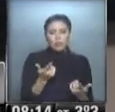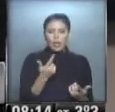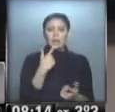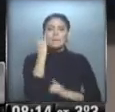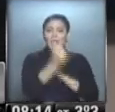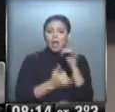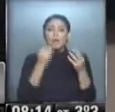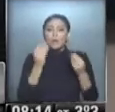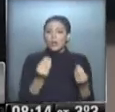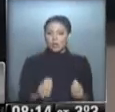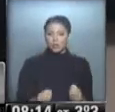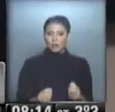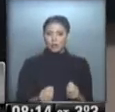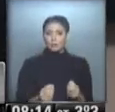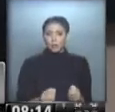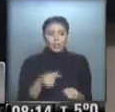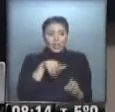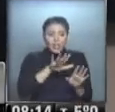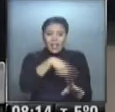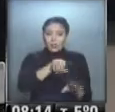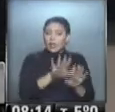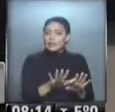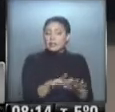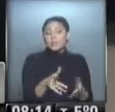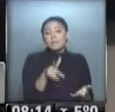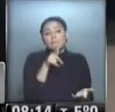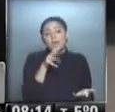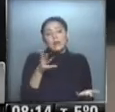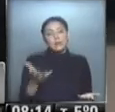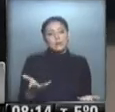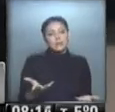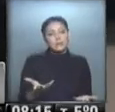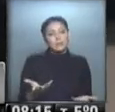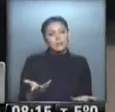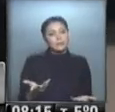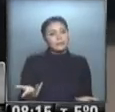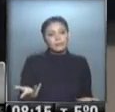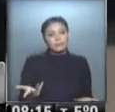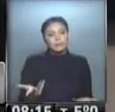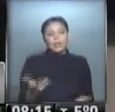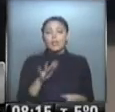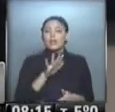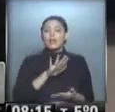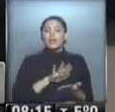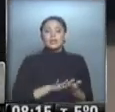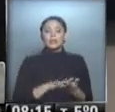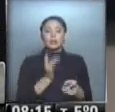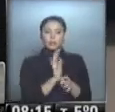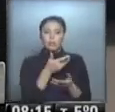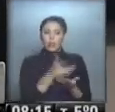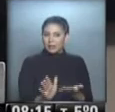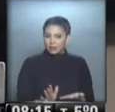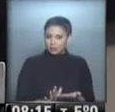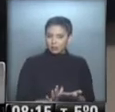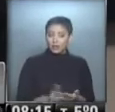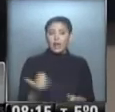las razones por las cuales se da esa situación, me parece que por lo menos es tendencioso.